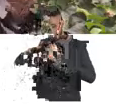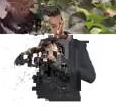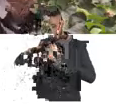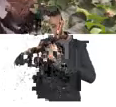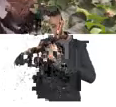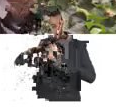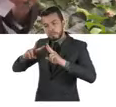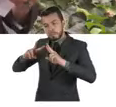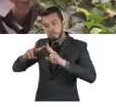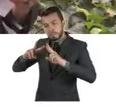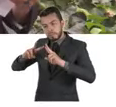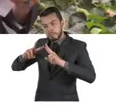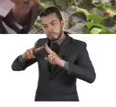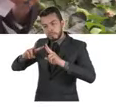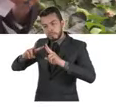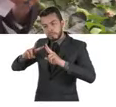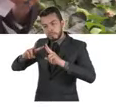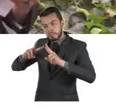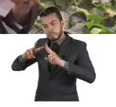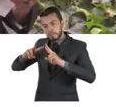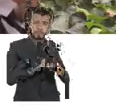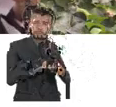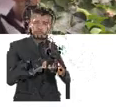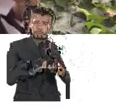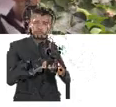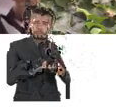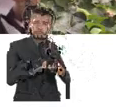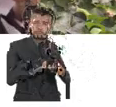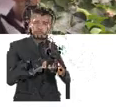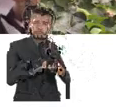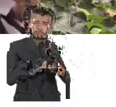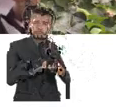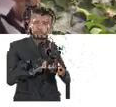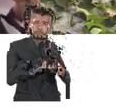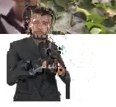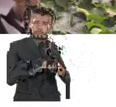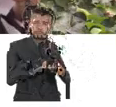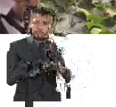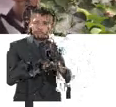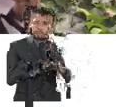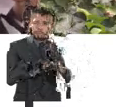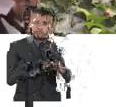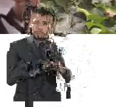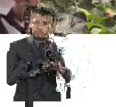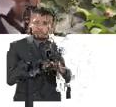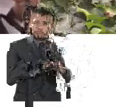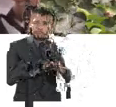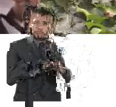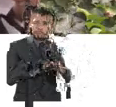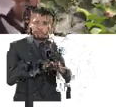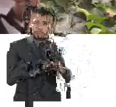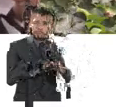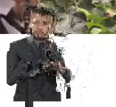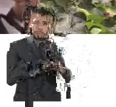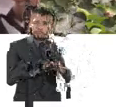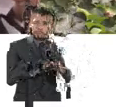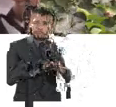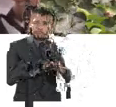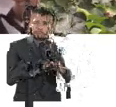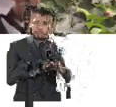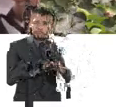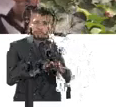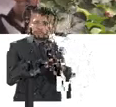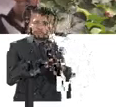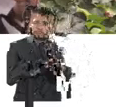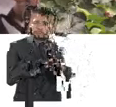y estructurales de la ciudad. Y por último, a través de pactos por propósitos comunes. La Alianza por el